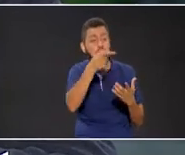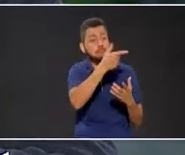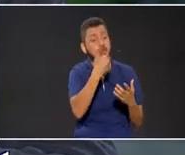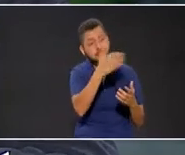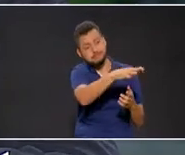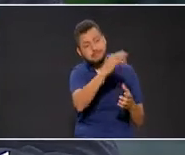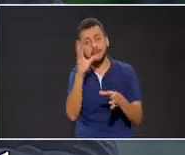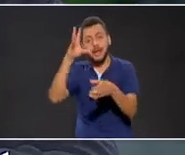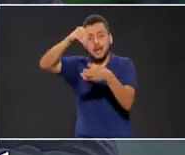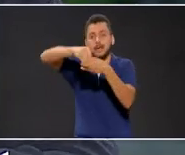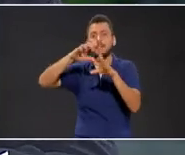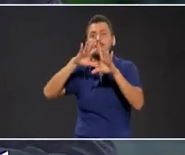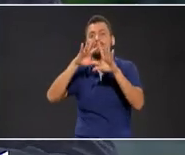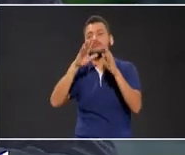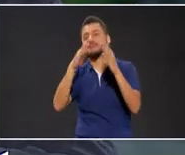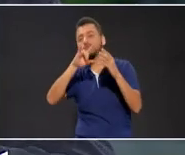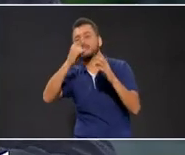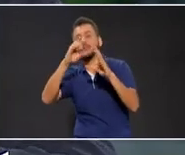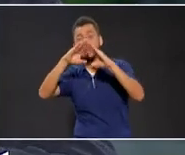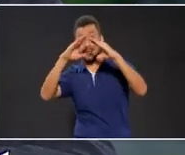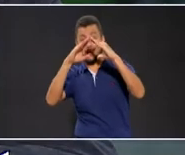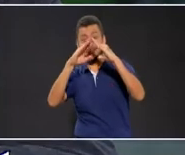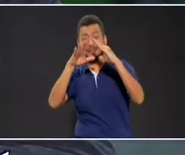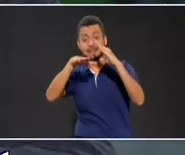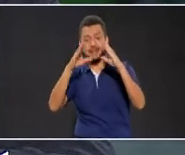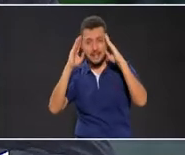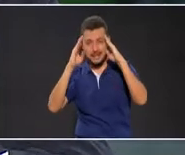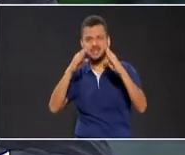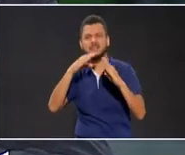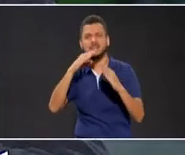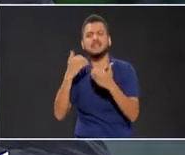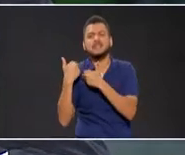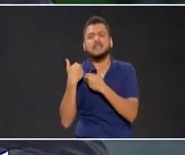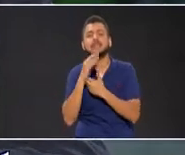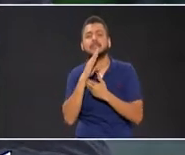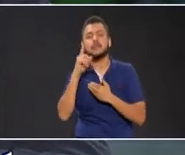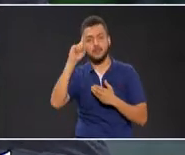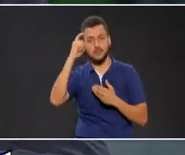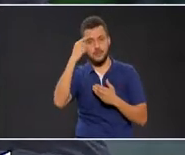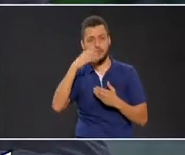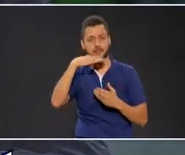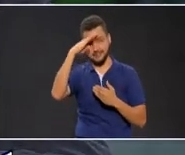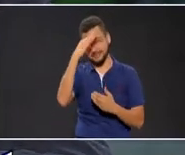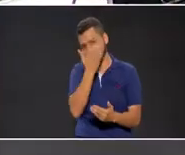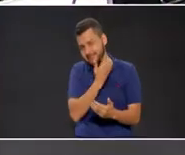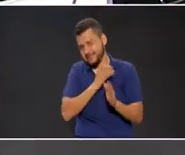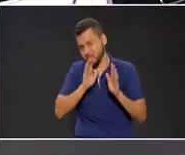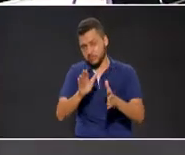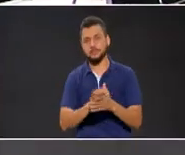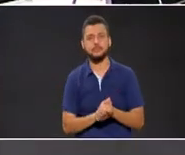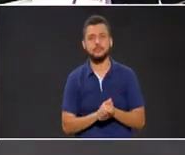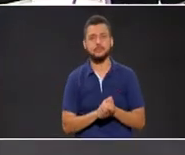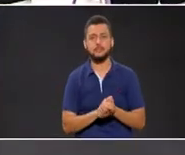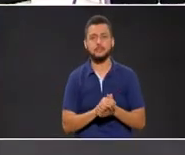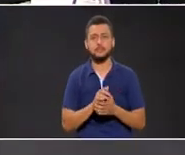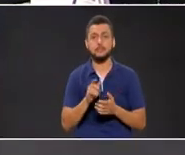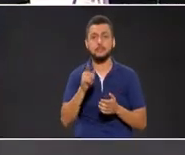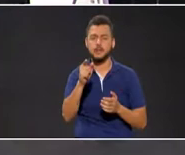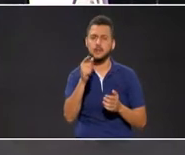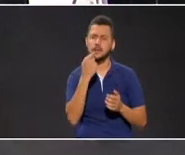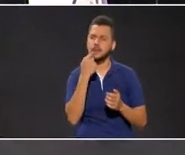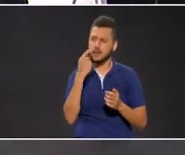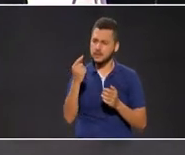actividades porque el envejecimiento conlleva la disminución de las funciones corporales de esas normas de esa norma que usted acaba